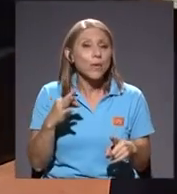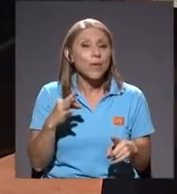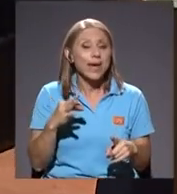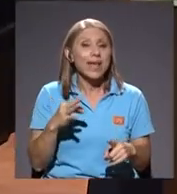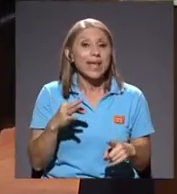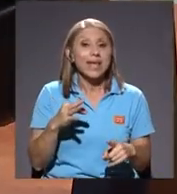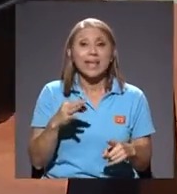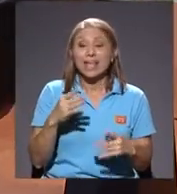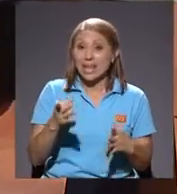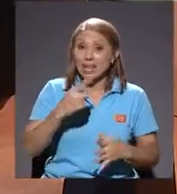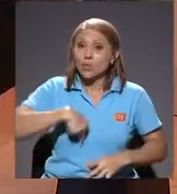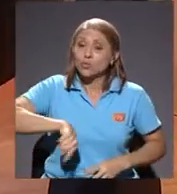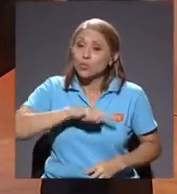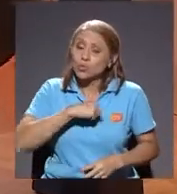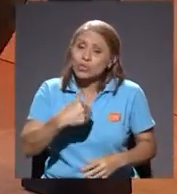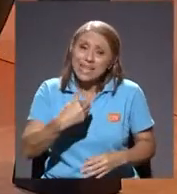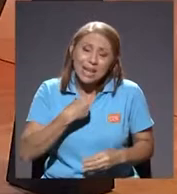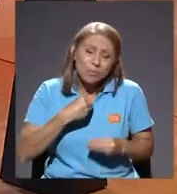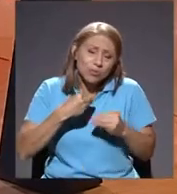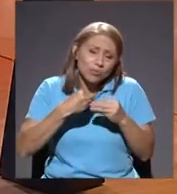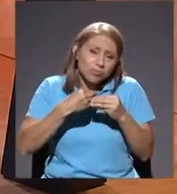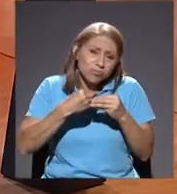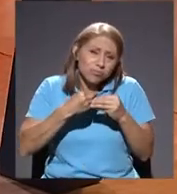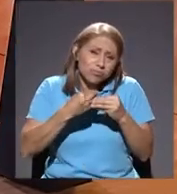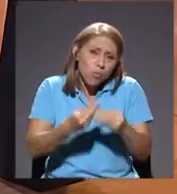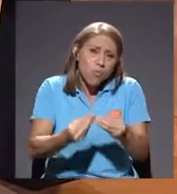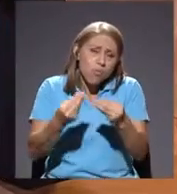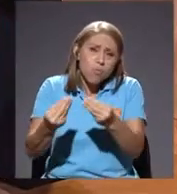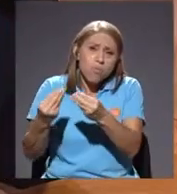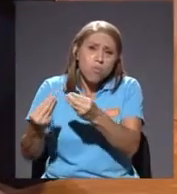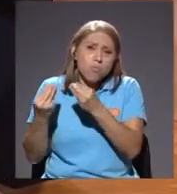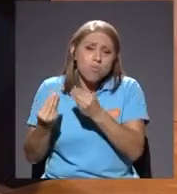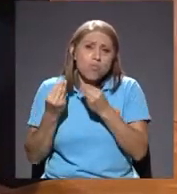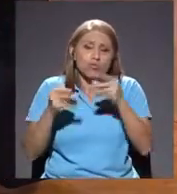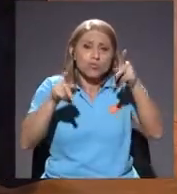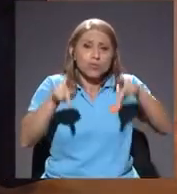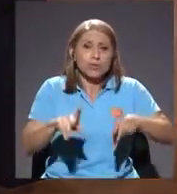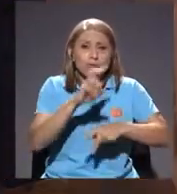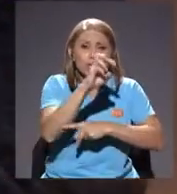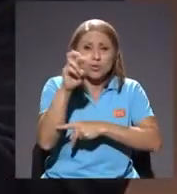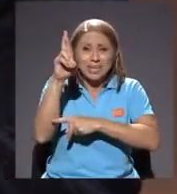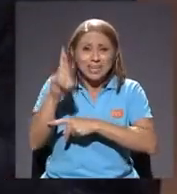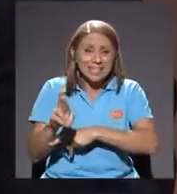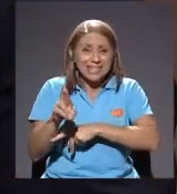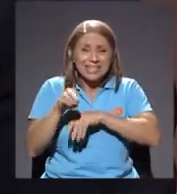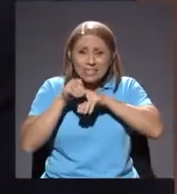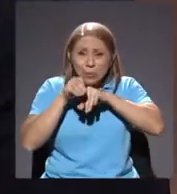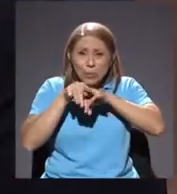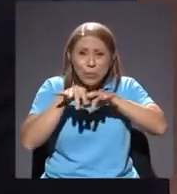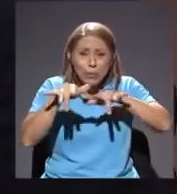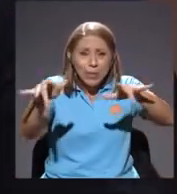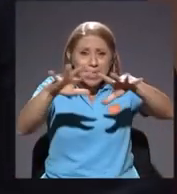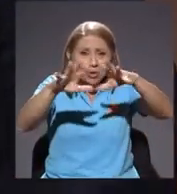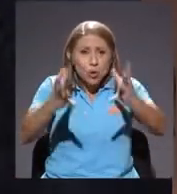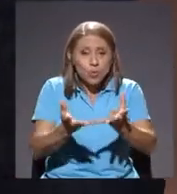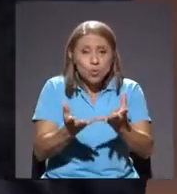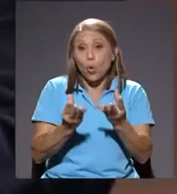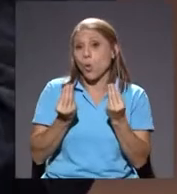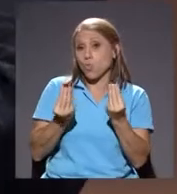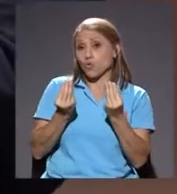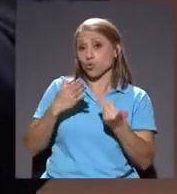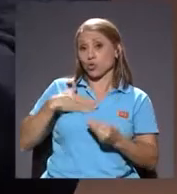mire tenemos una cantidad enorme de costarricenses que están diseminados por todo el mundo muchos de mis compañeros por ejemplo del colegio